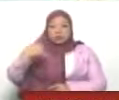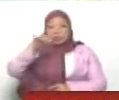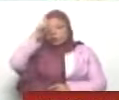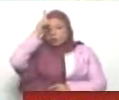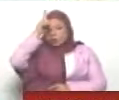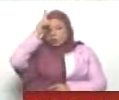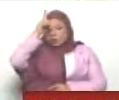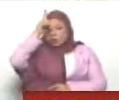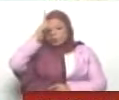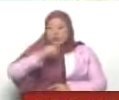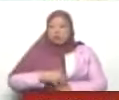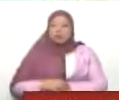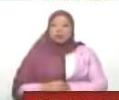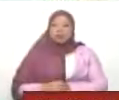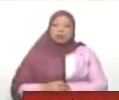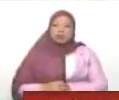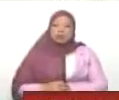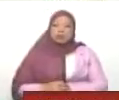nazi, nazi.